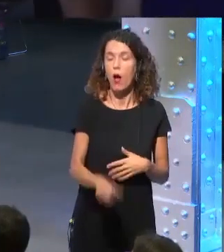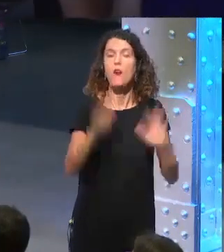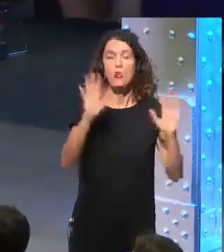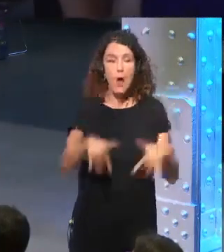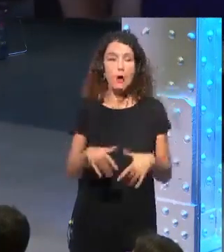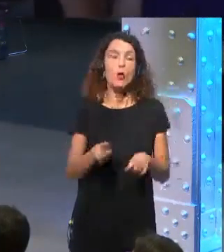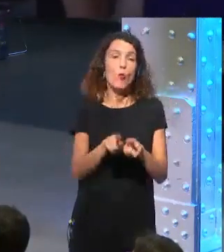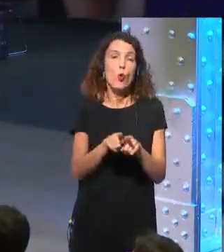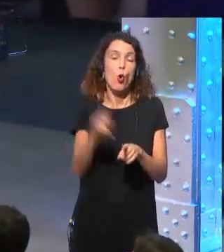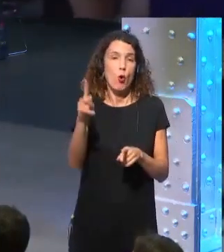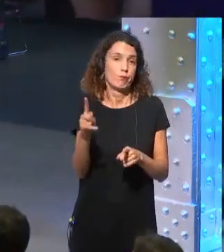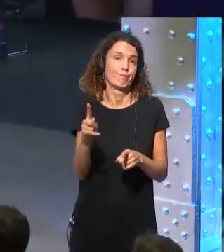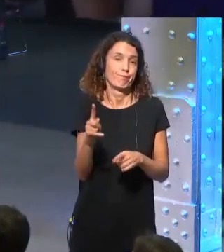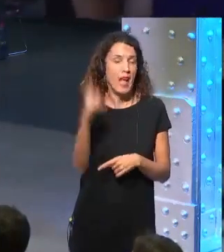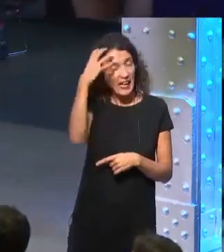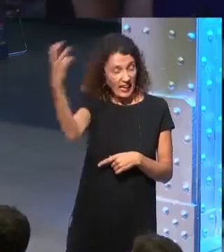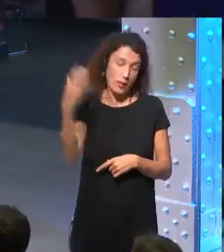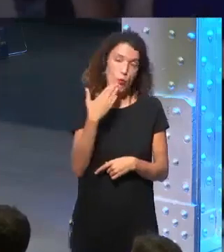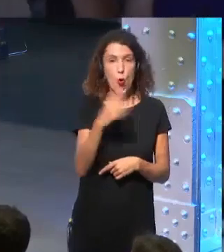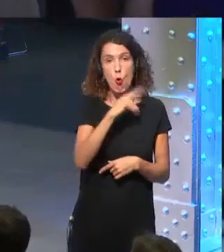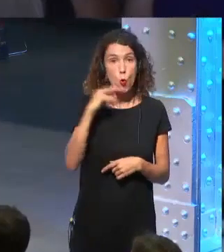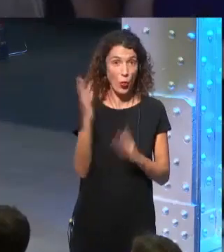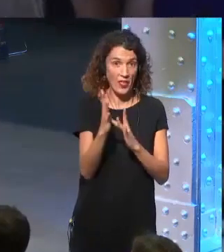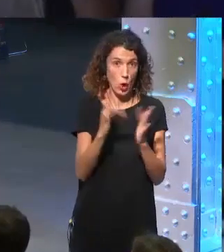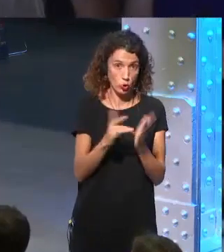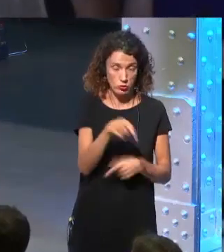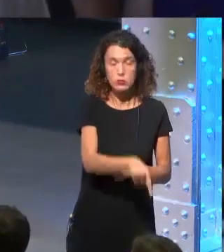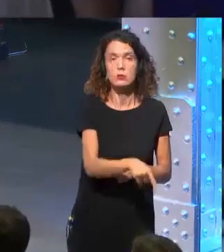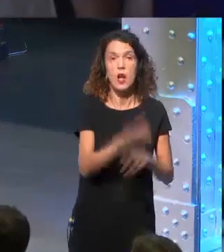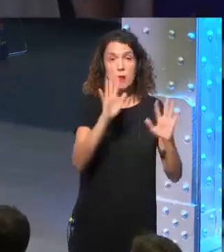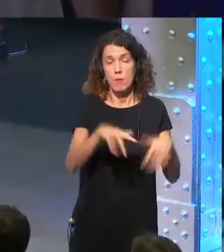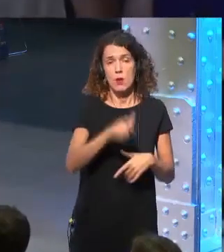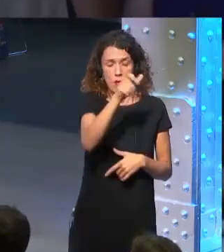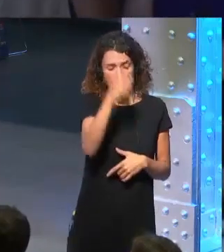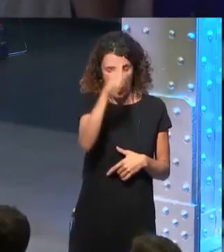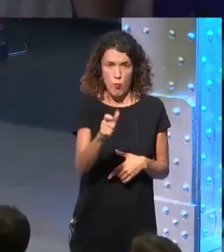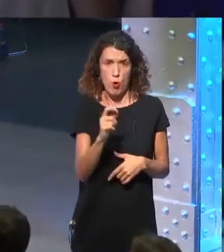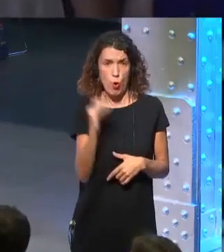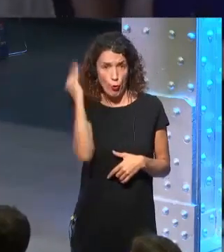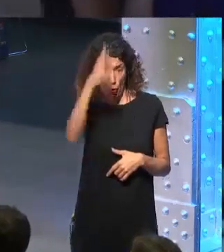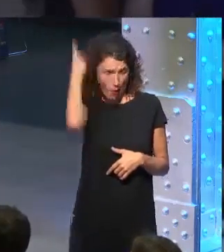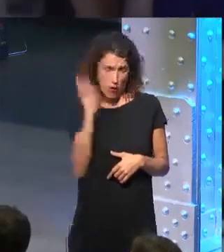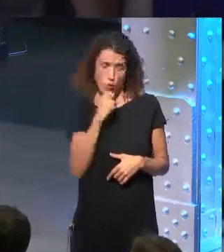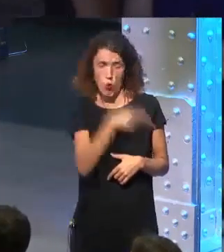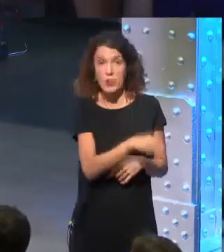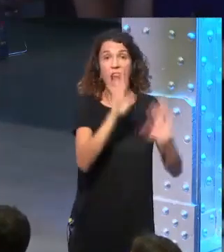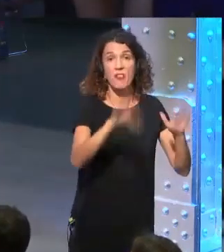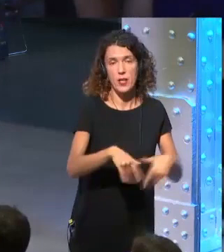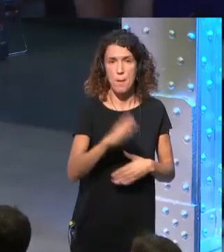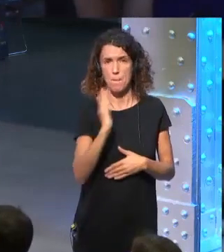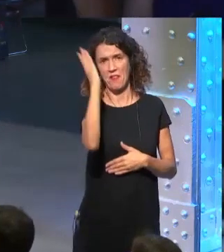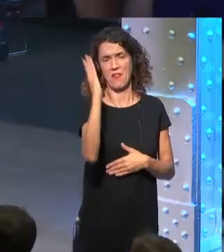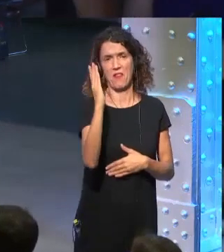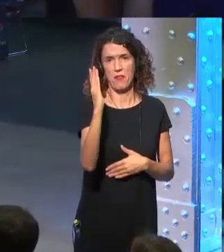de los judíos, el pueblo más detestado por los romanos, y que termina ese ajusticiado